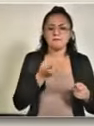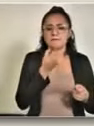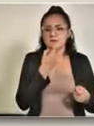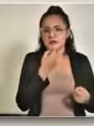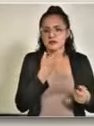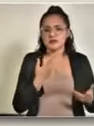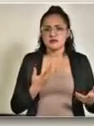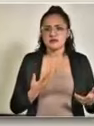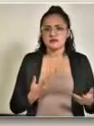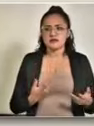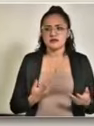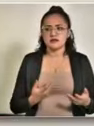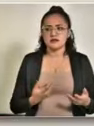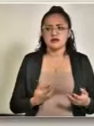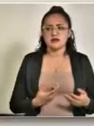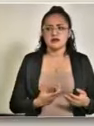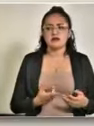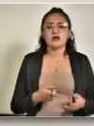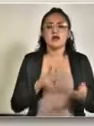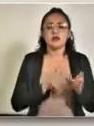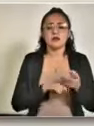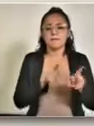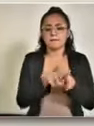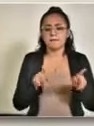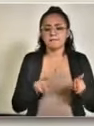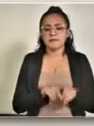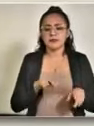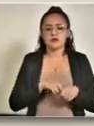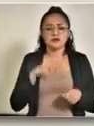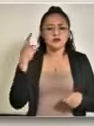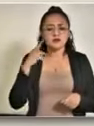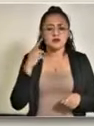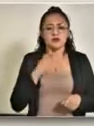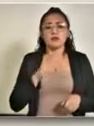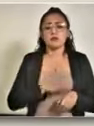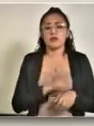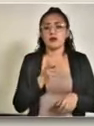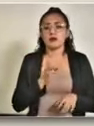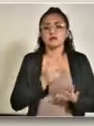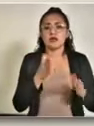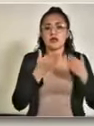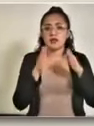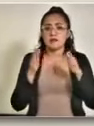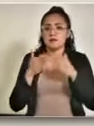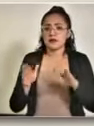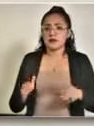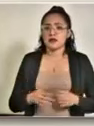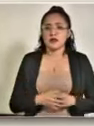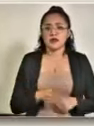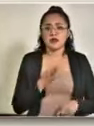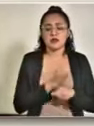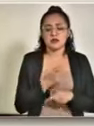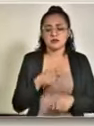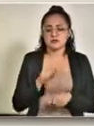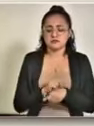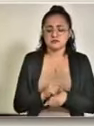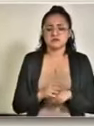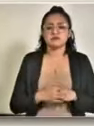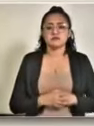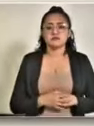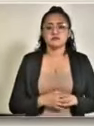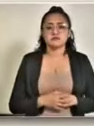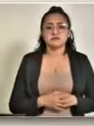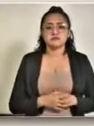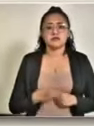medicinas, que son dentro de las plazas comerciales de Puebla, y que por eso ya, algunos ya han abierto desde esta semana.